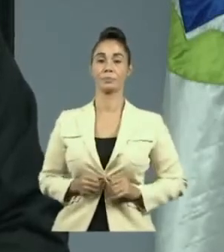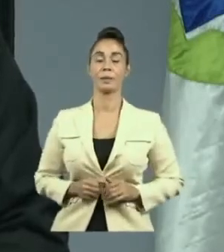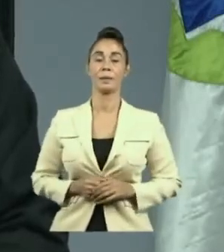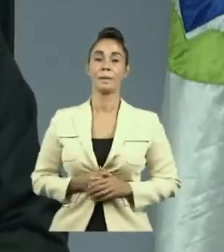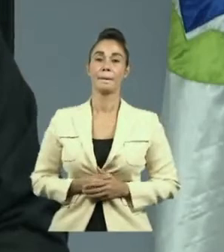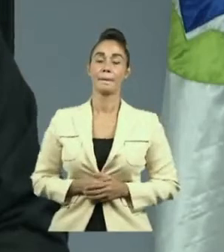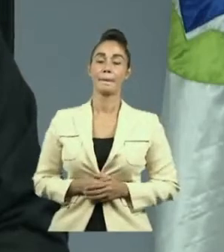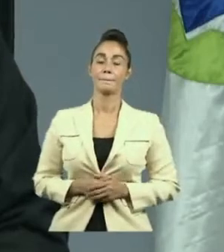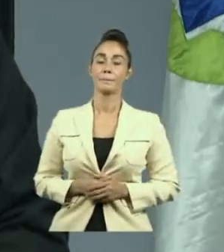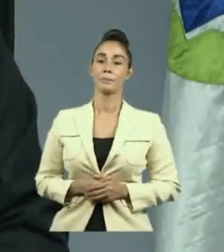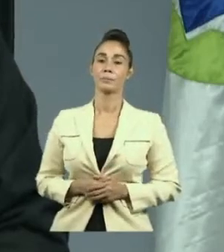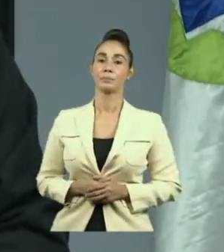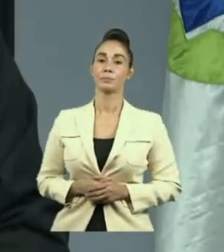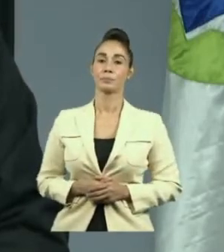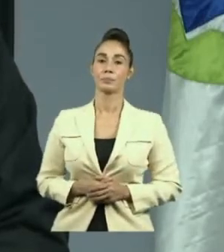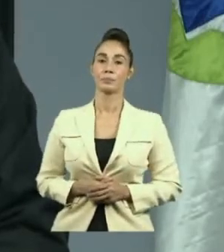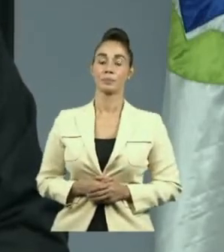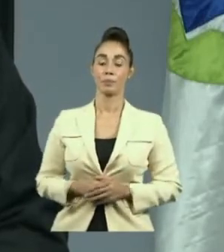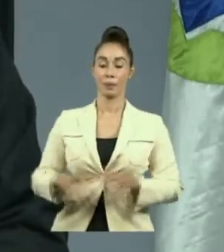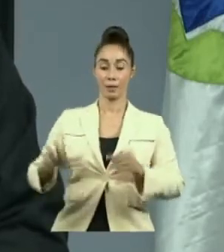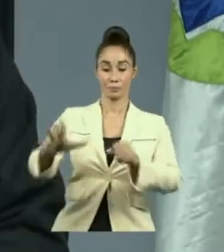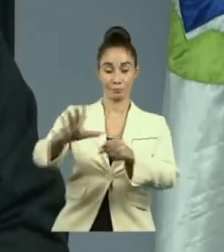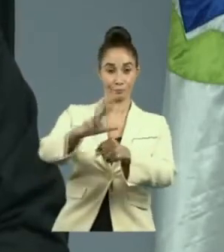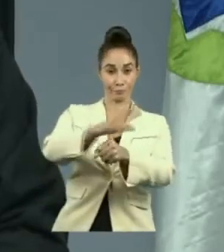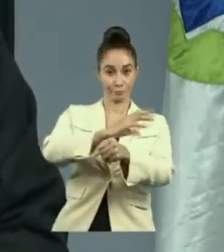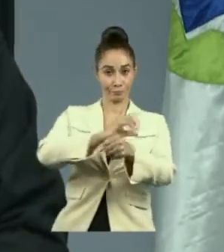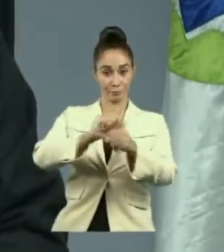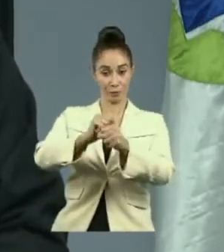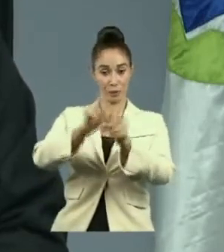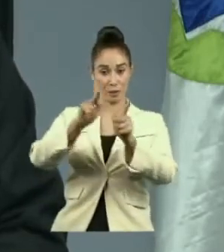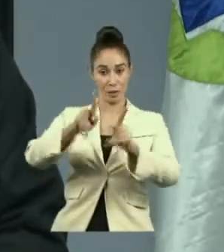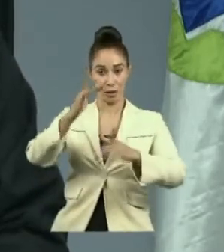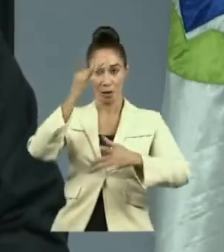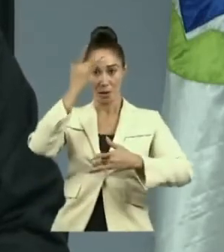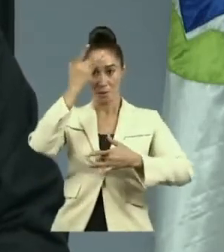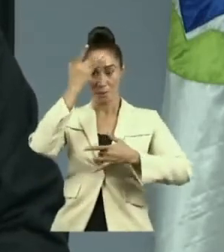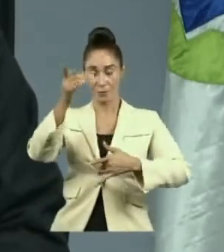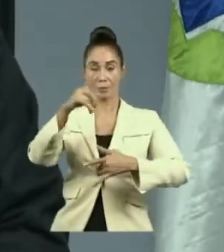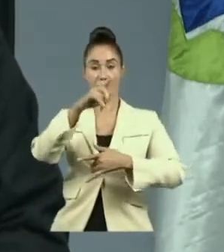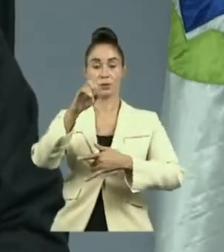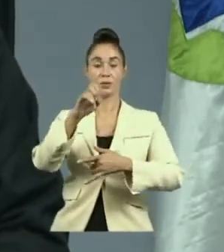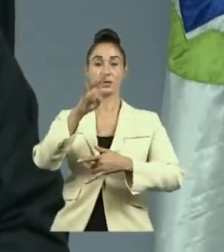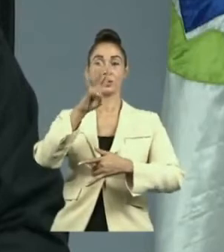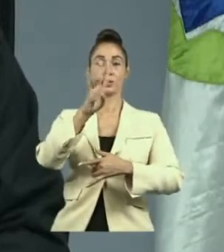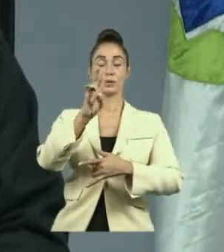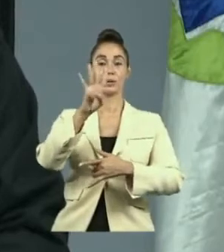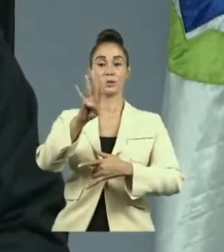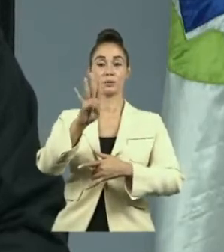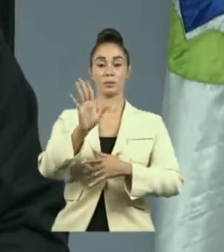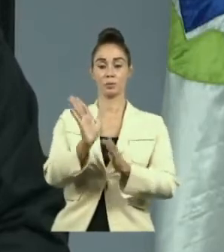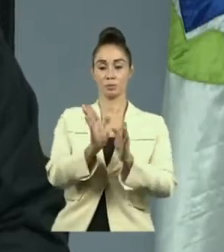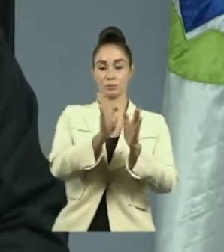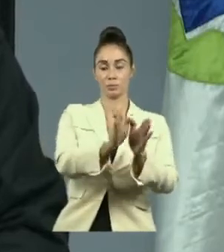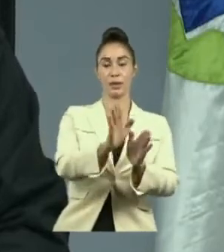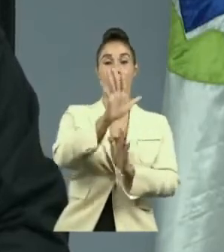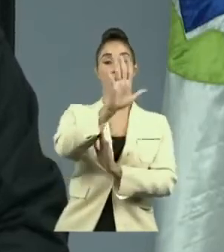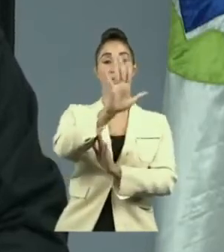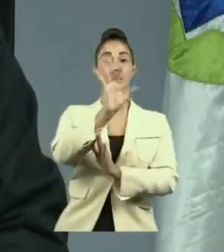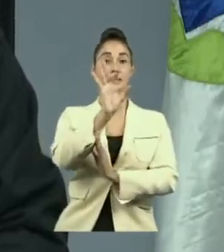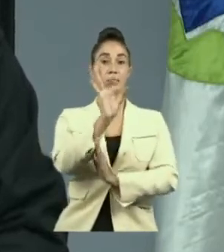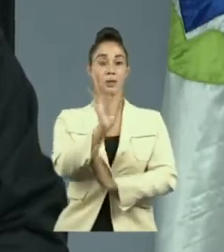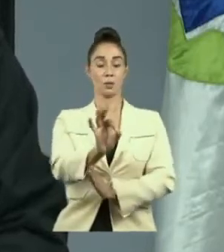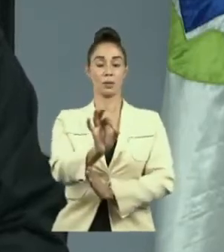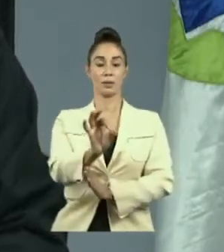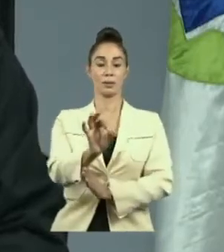del total de paz de pacientes de los 144 59 de ellos están en